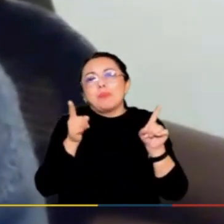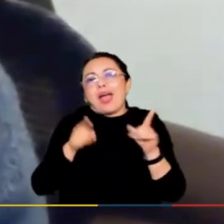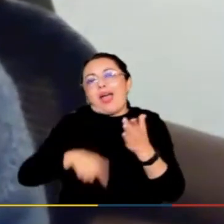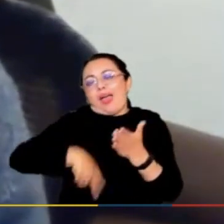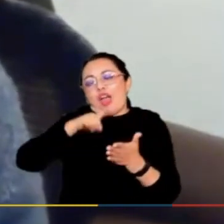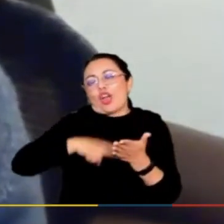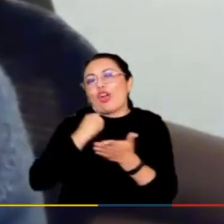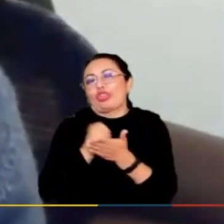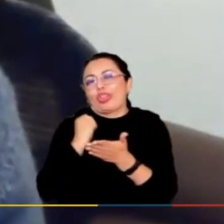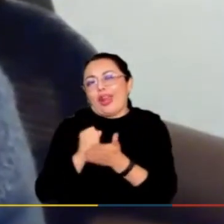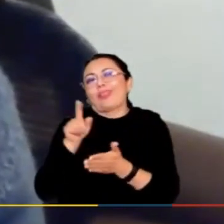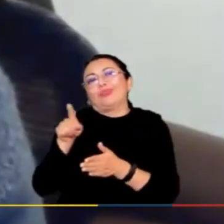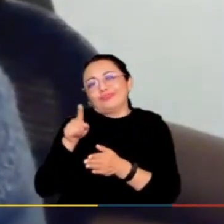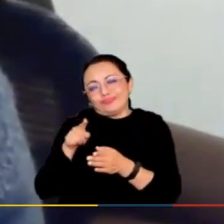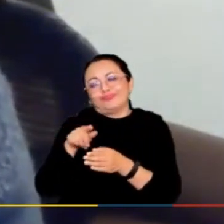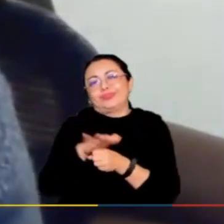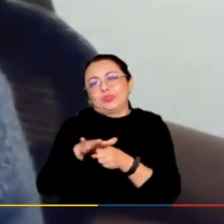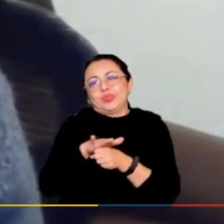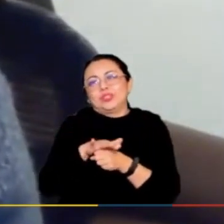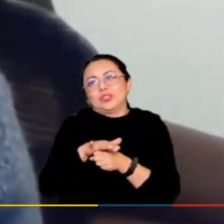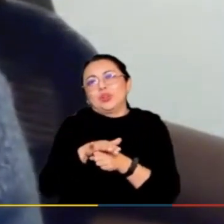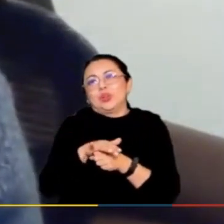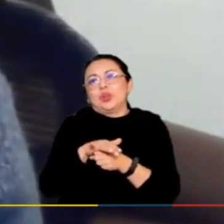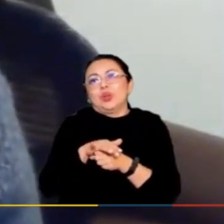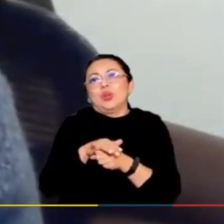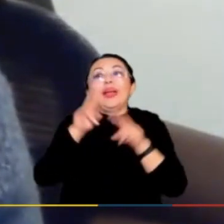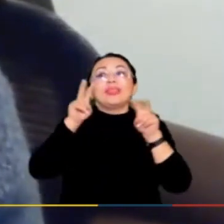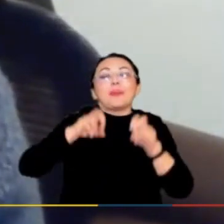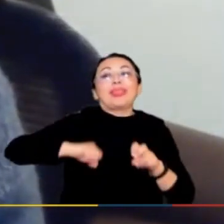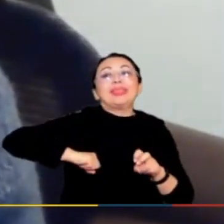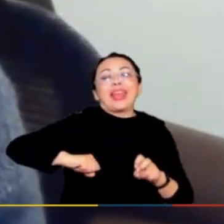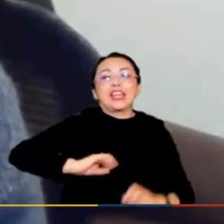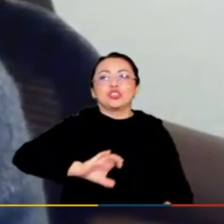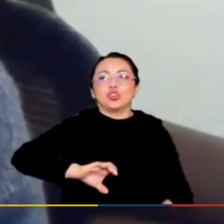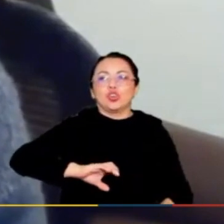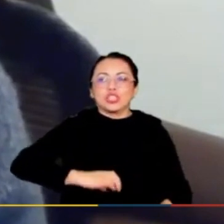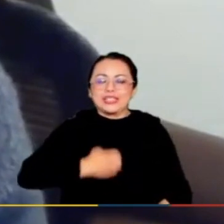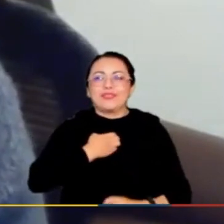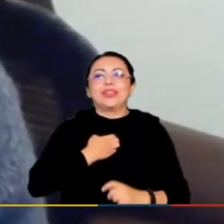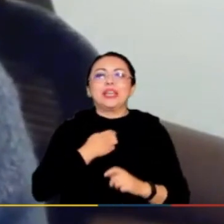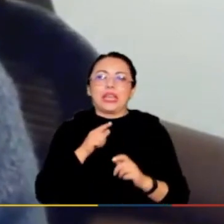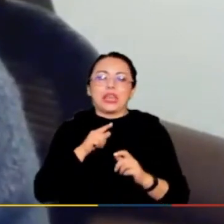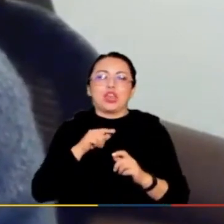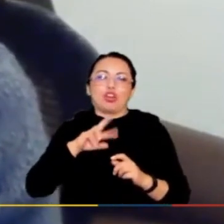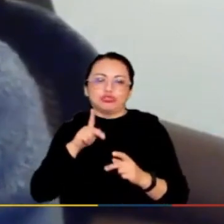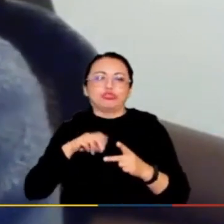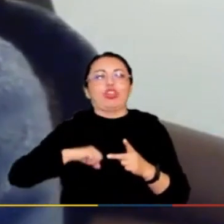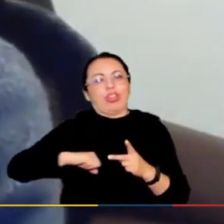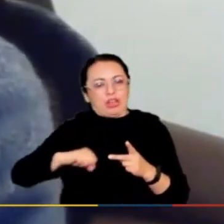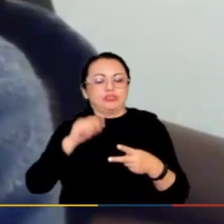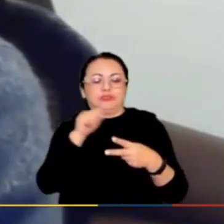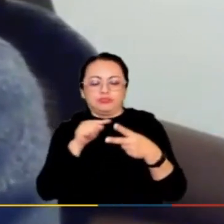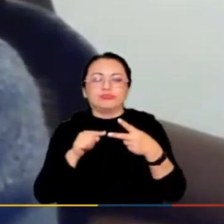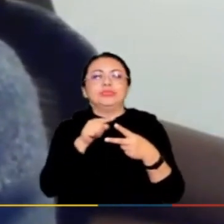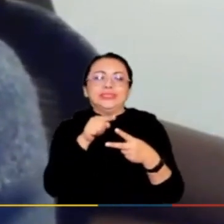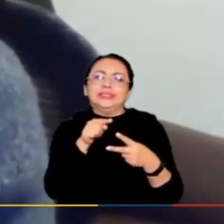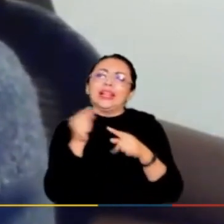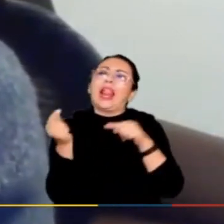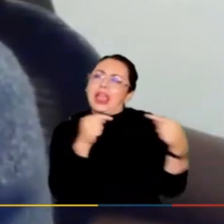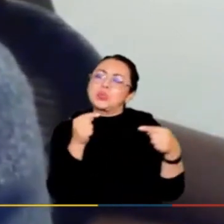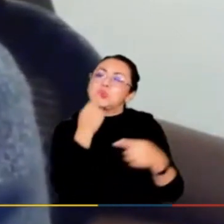y de análisis contractual puro tanto de derecho civil como de derecho mercantil, ¿no? Es bien interesante la discusión.